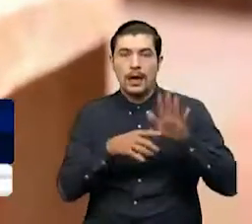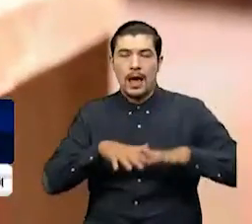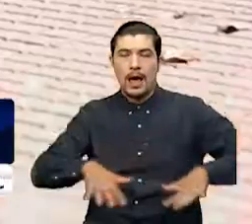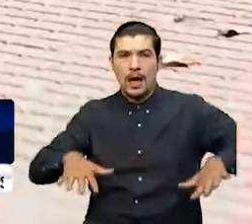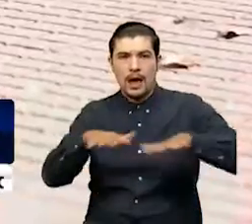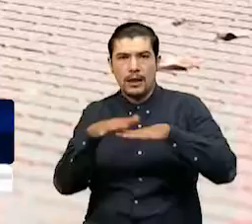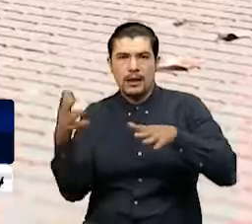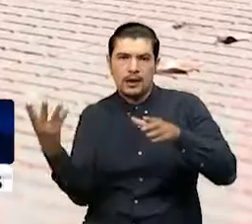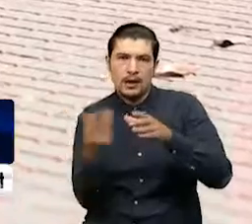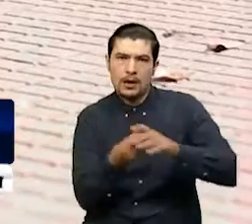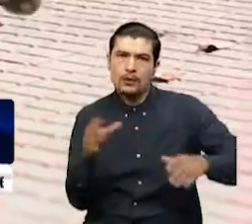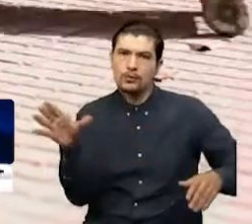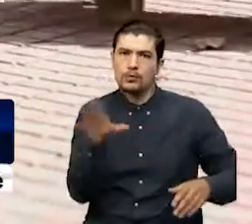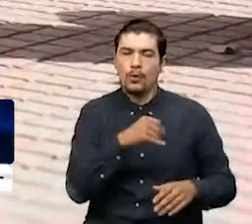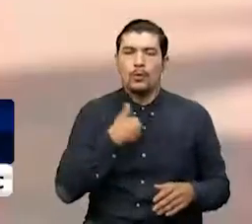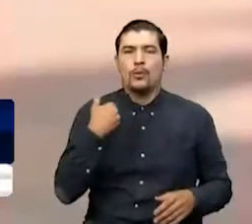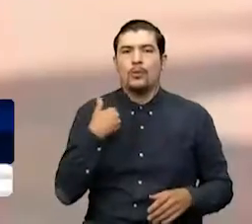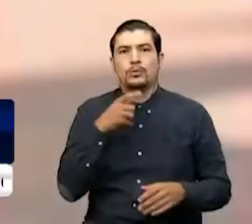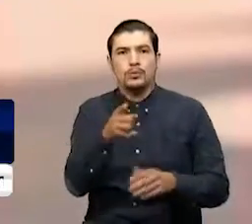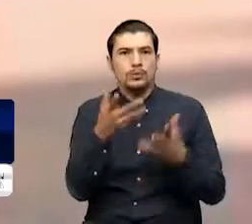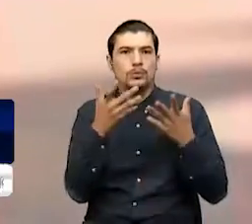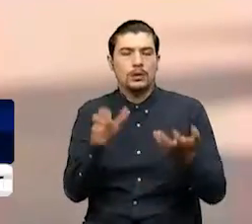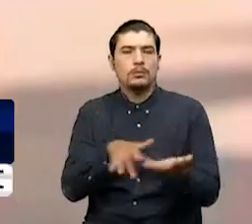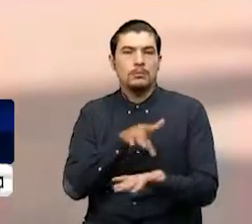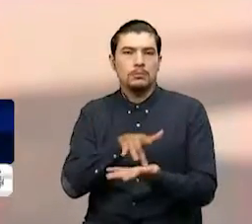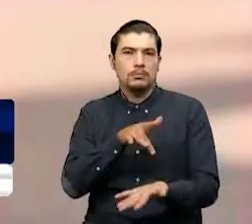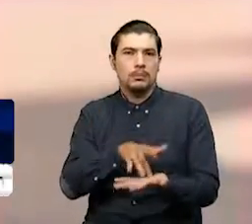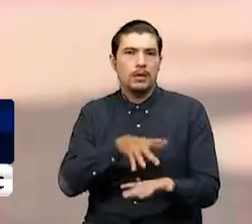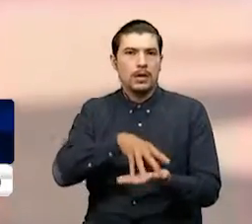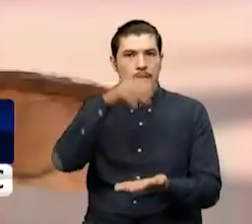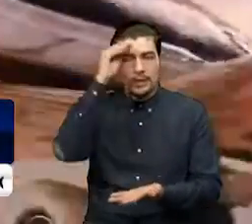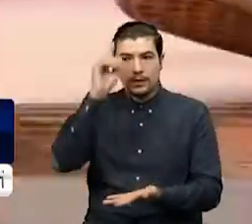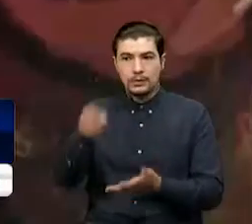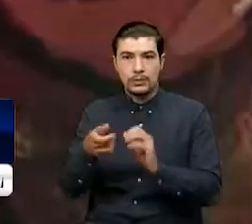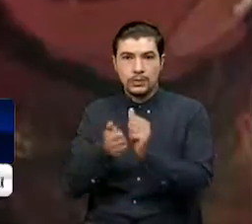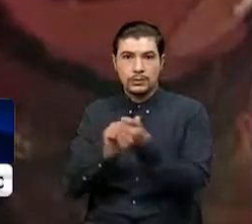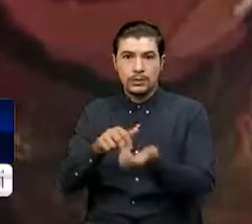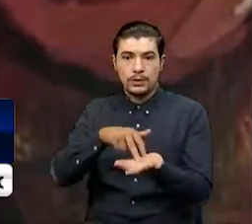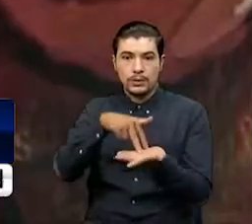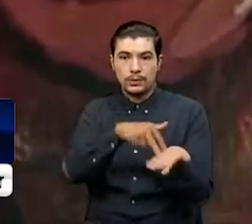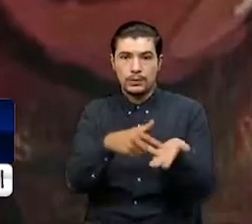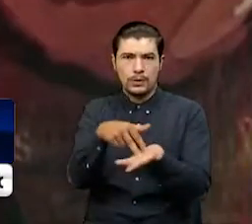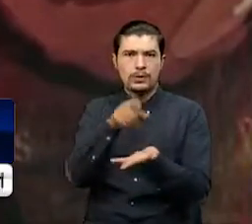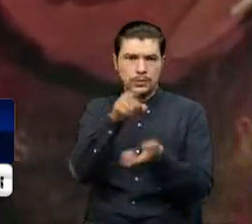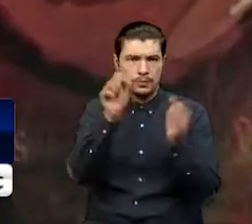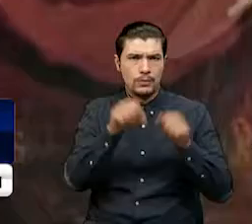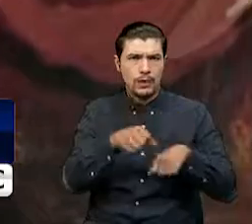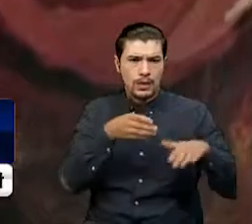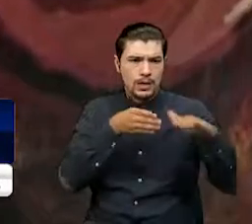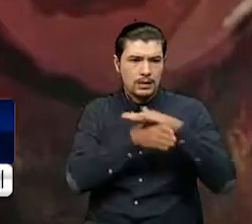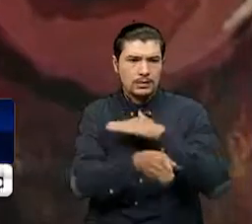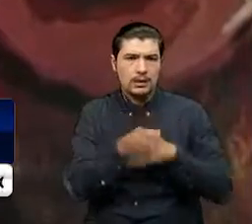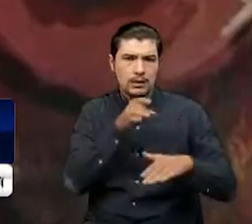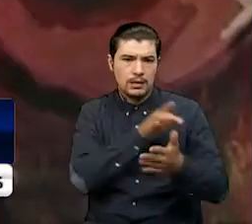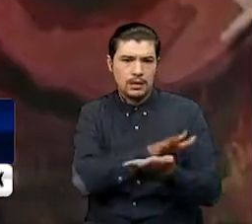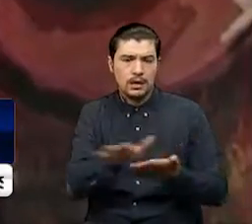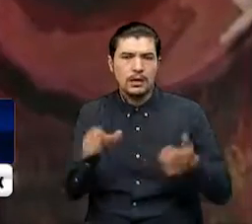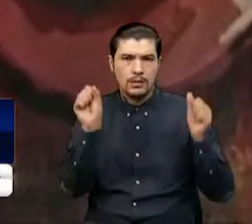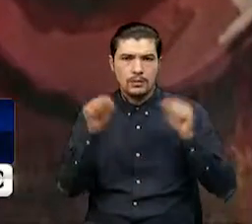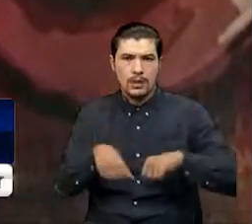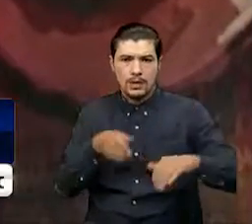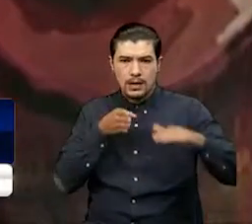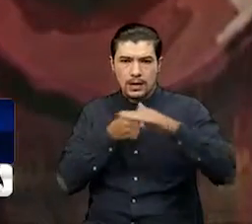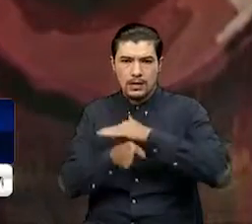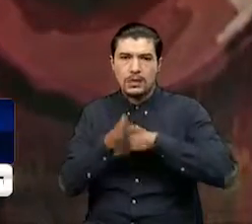incluyente para todos los jóvenes que quieran participar y aprender de esta disciplina la entrada es gratuita pueden entrar tantos los que